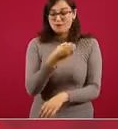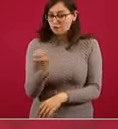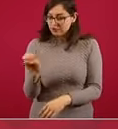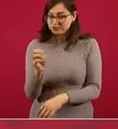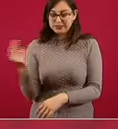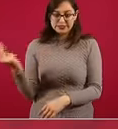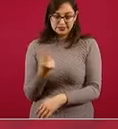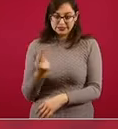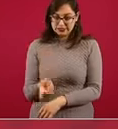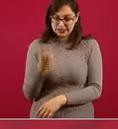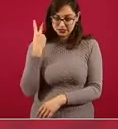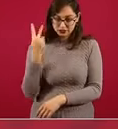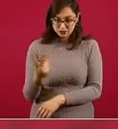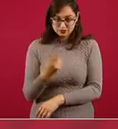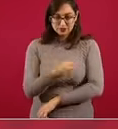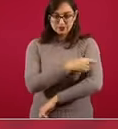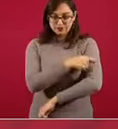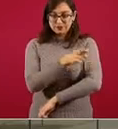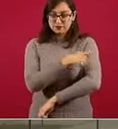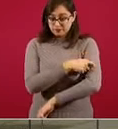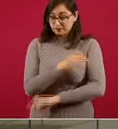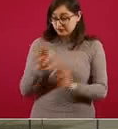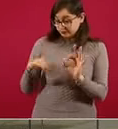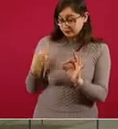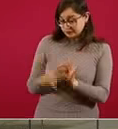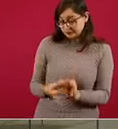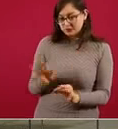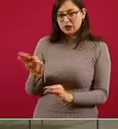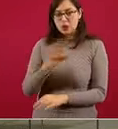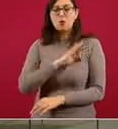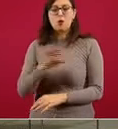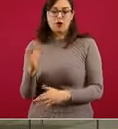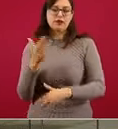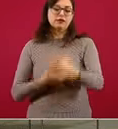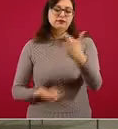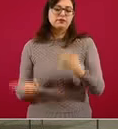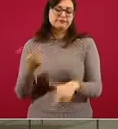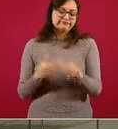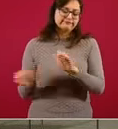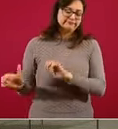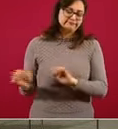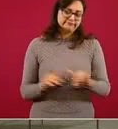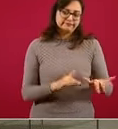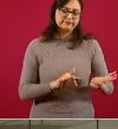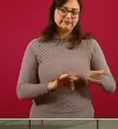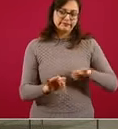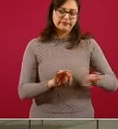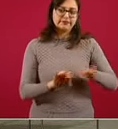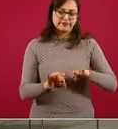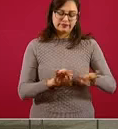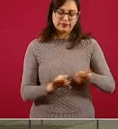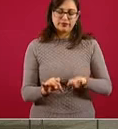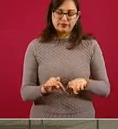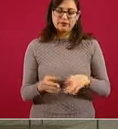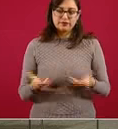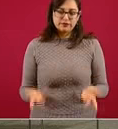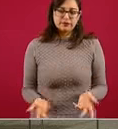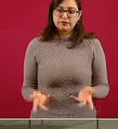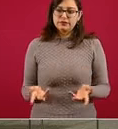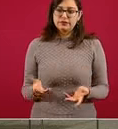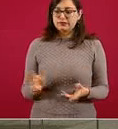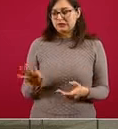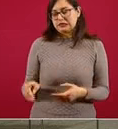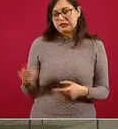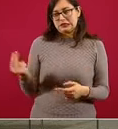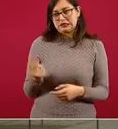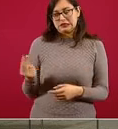una vez que se logre eso, pues se planteará la posibilidad de regresar a este personal que ha estado resguardado por su condición